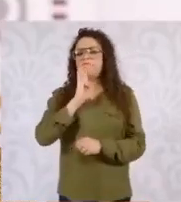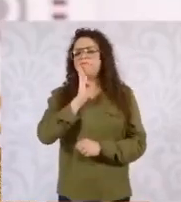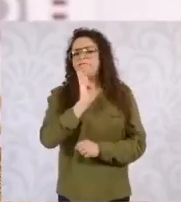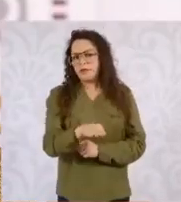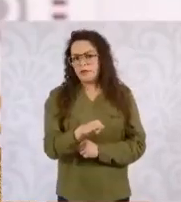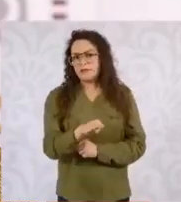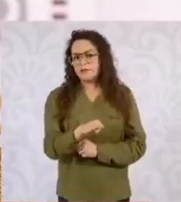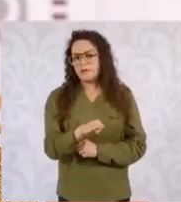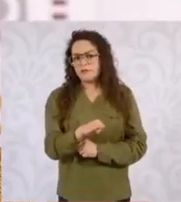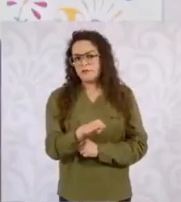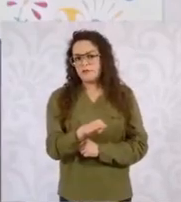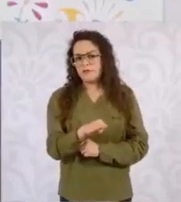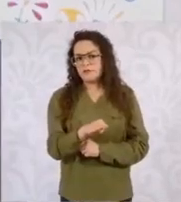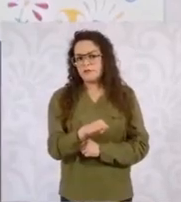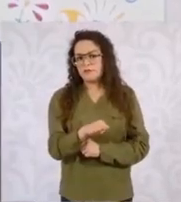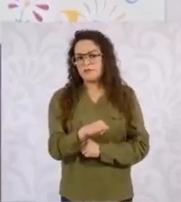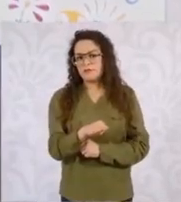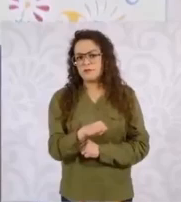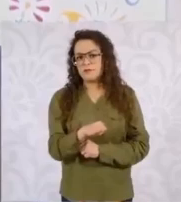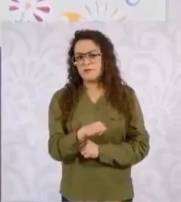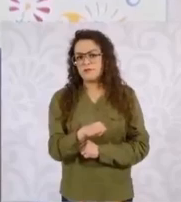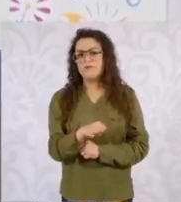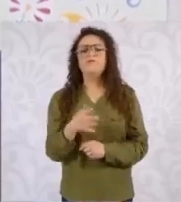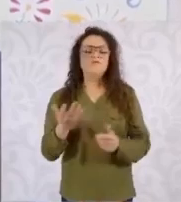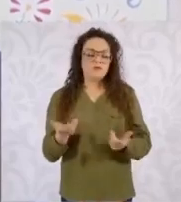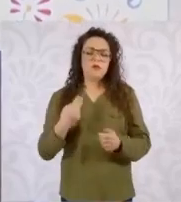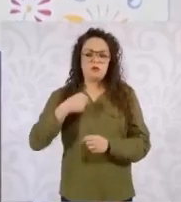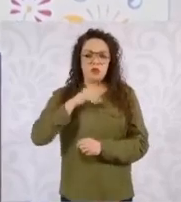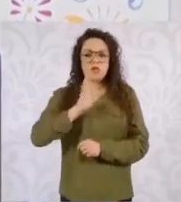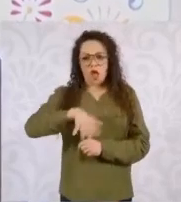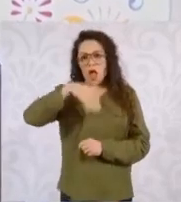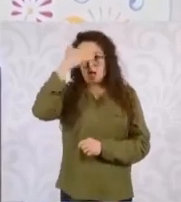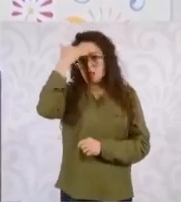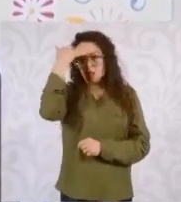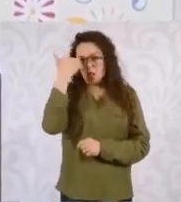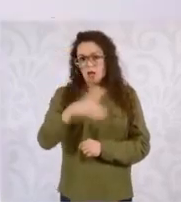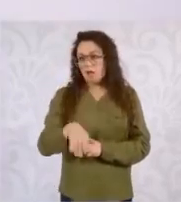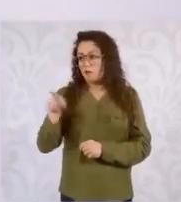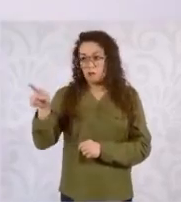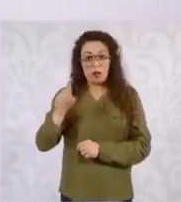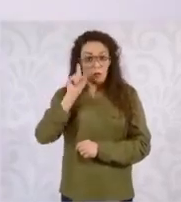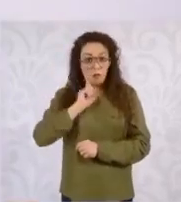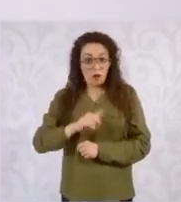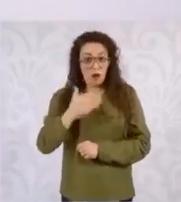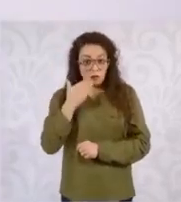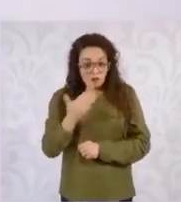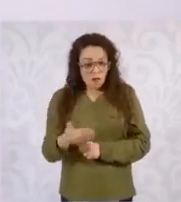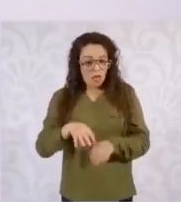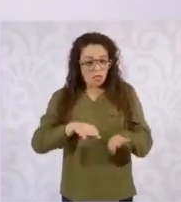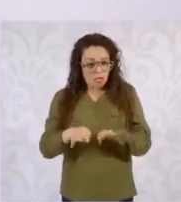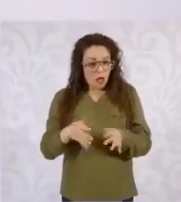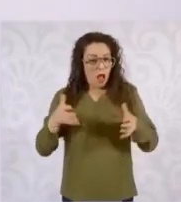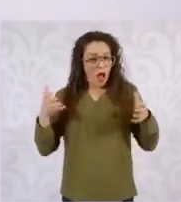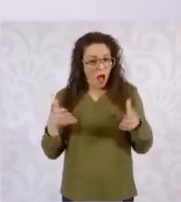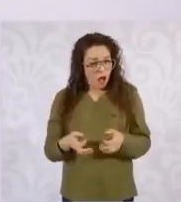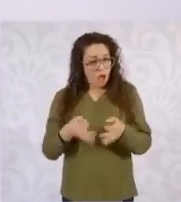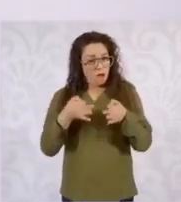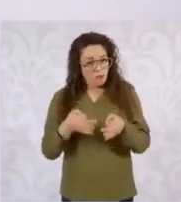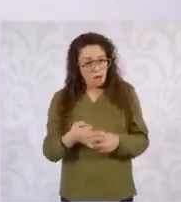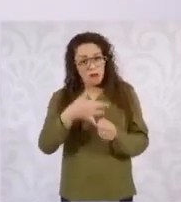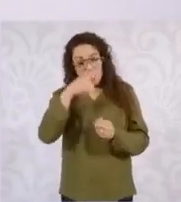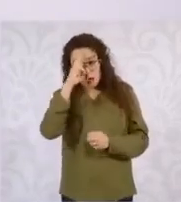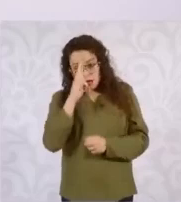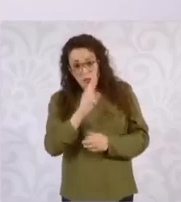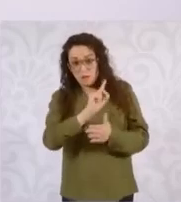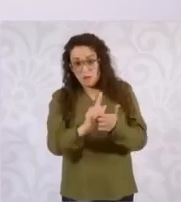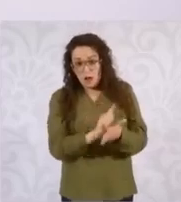Judicatura no necesariamente está haciendo su trabajo, pero de todas maneras no queremos que quede en